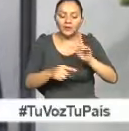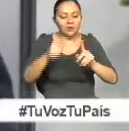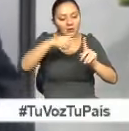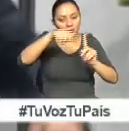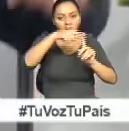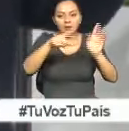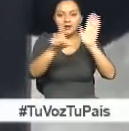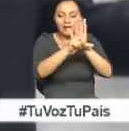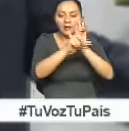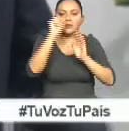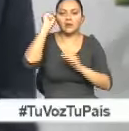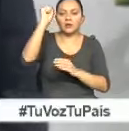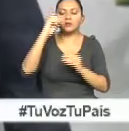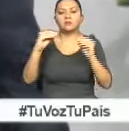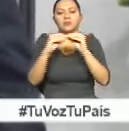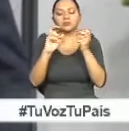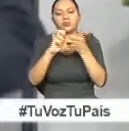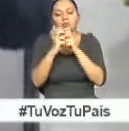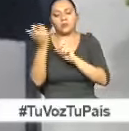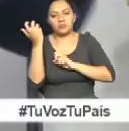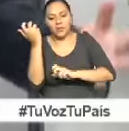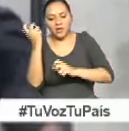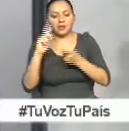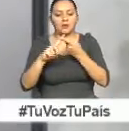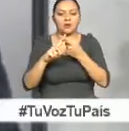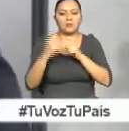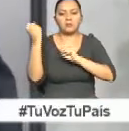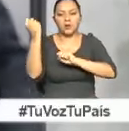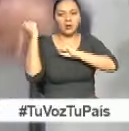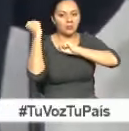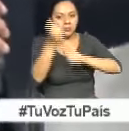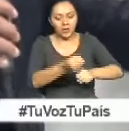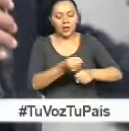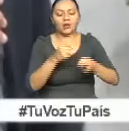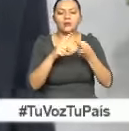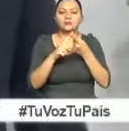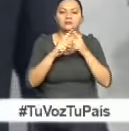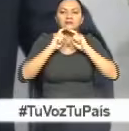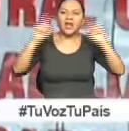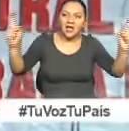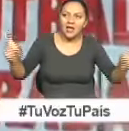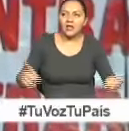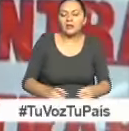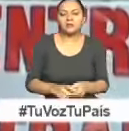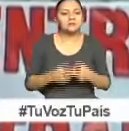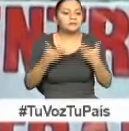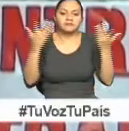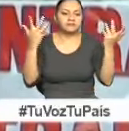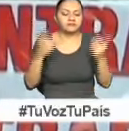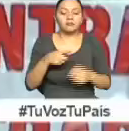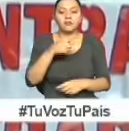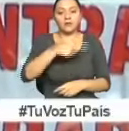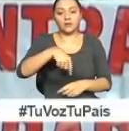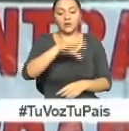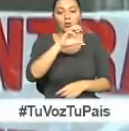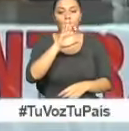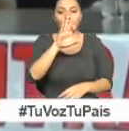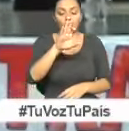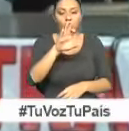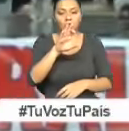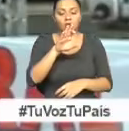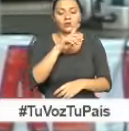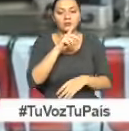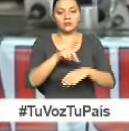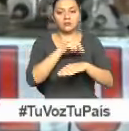forzar las cosas lanzando piedras, tirando palos, gritando. El dirigente de la CUT aclaró que no